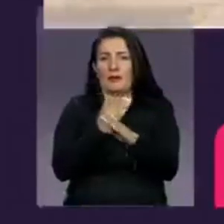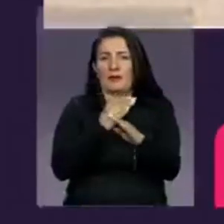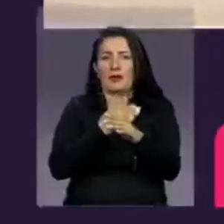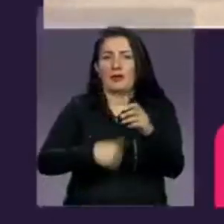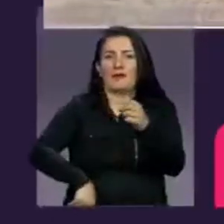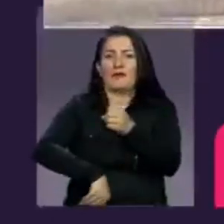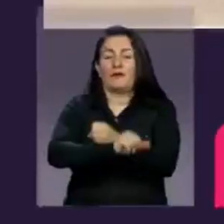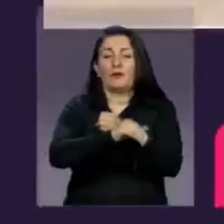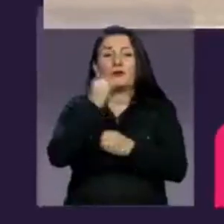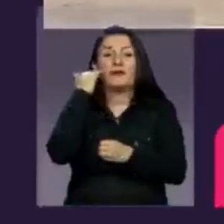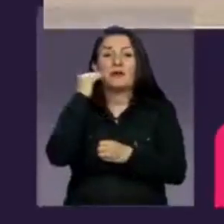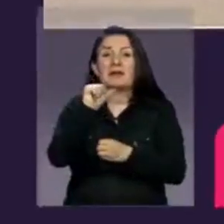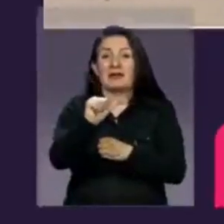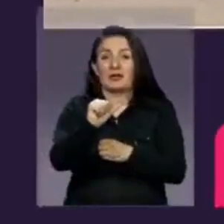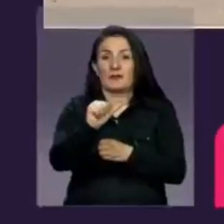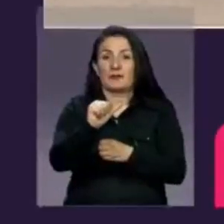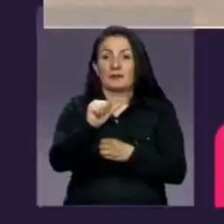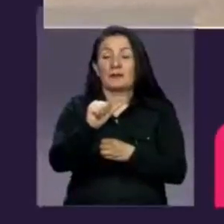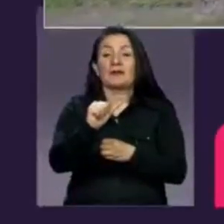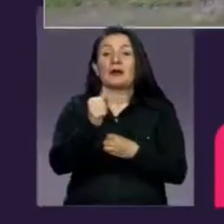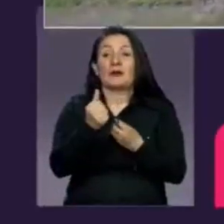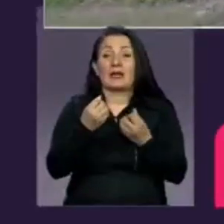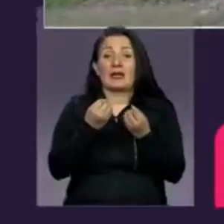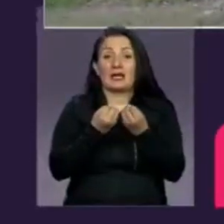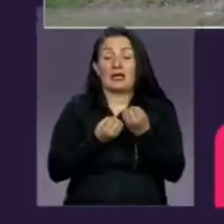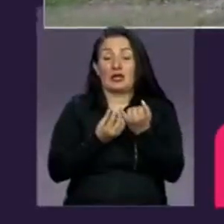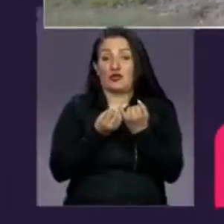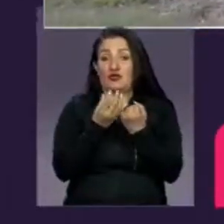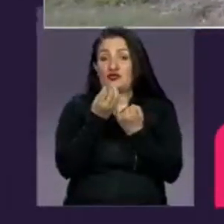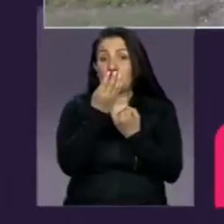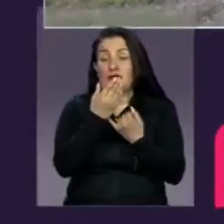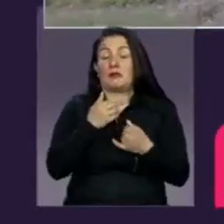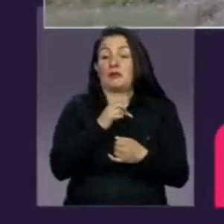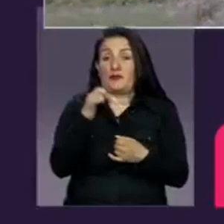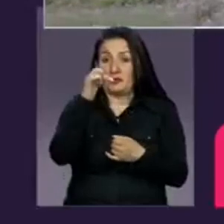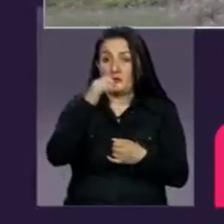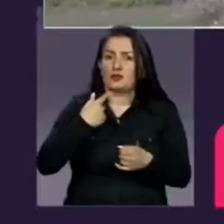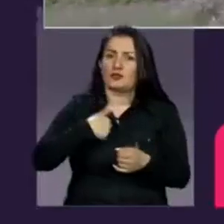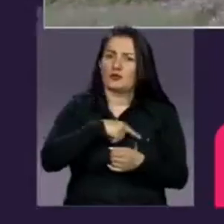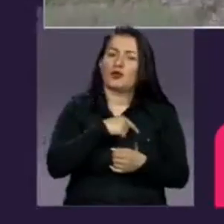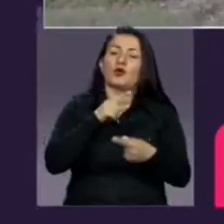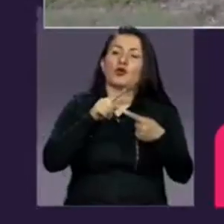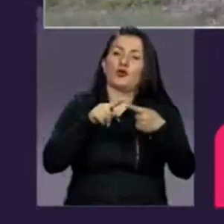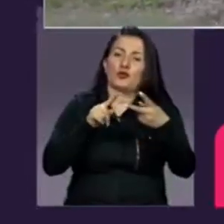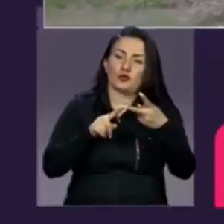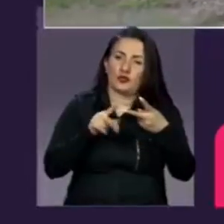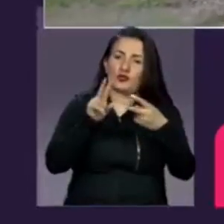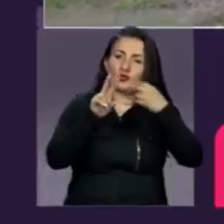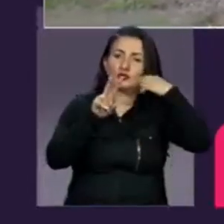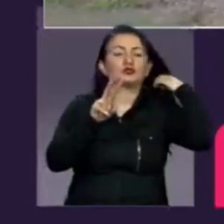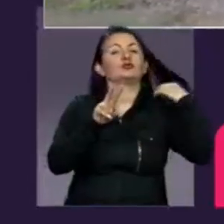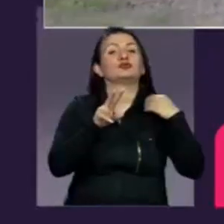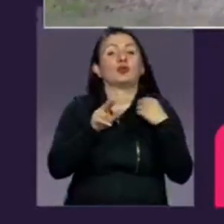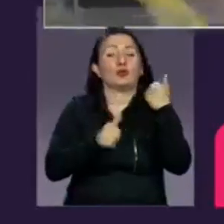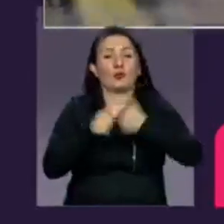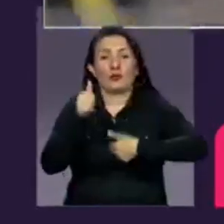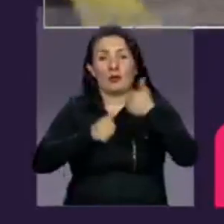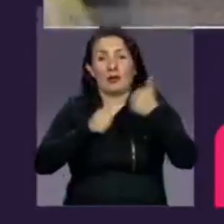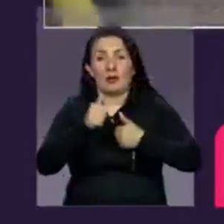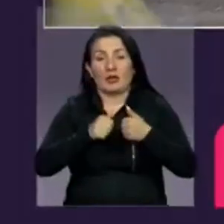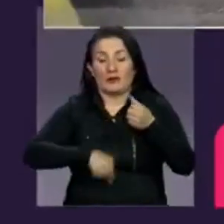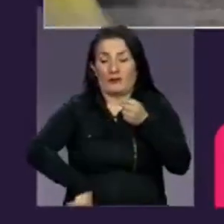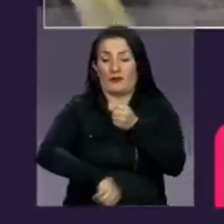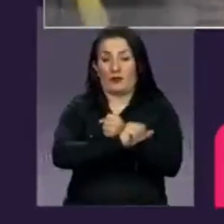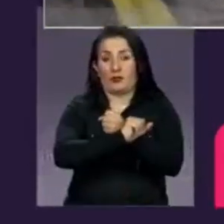fútbol femenino. Digamos que en nuestra industria, en nuestra profesión, hay dos tipos de contrataciones. Uno, como